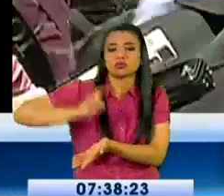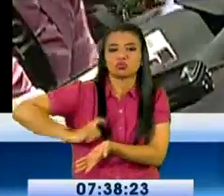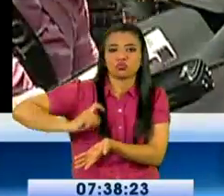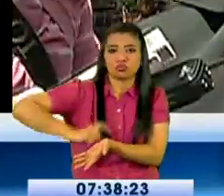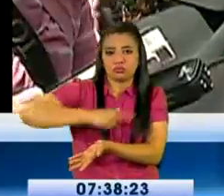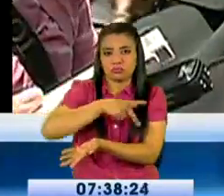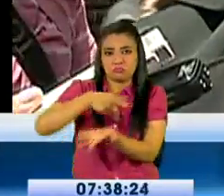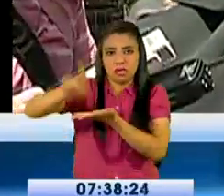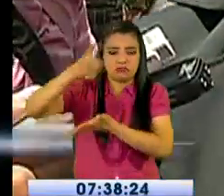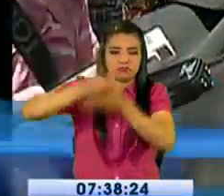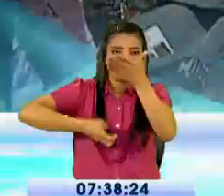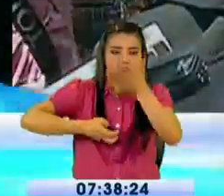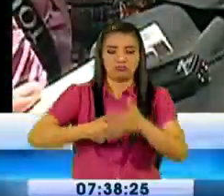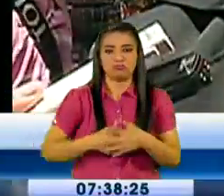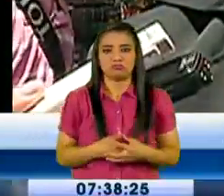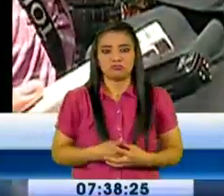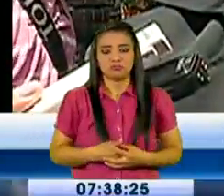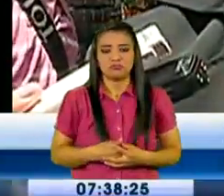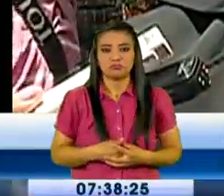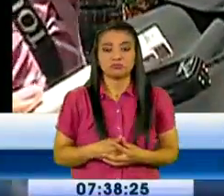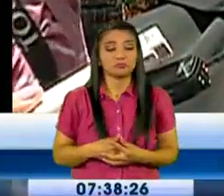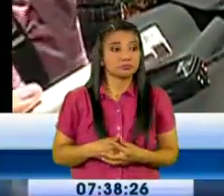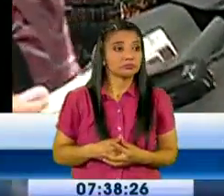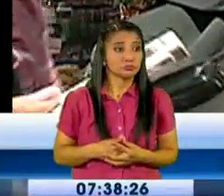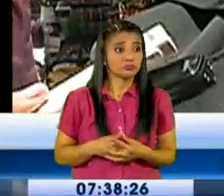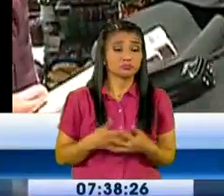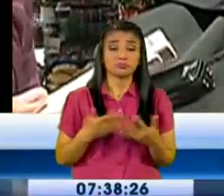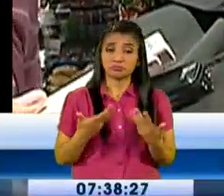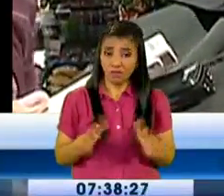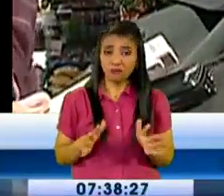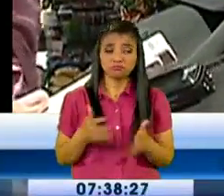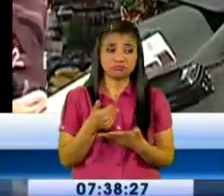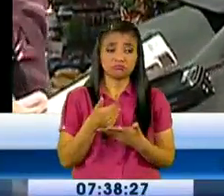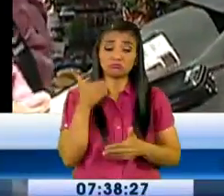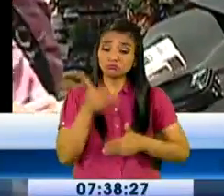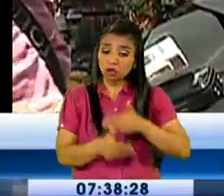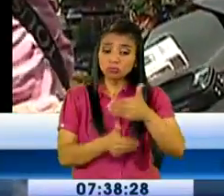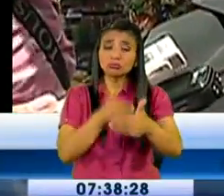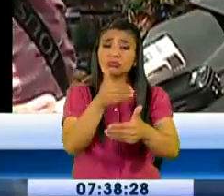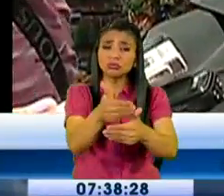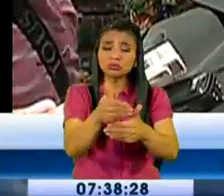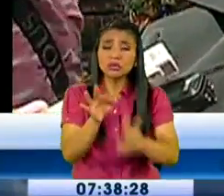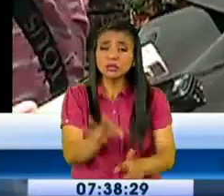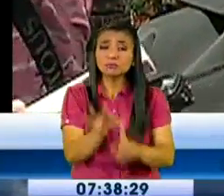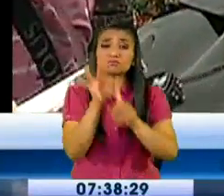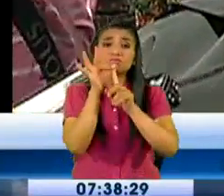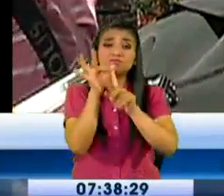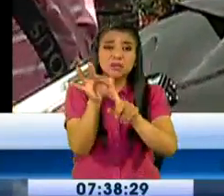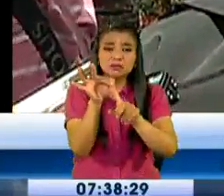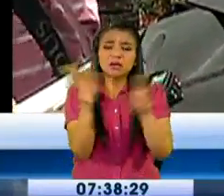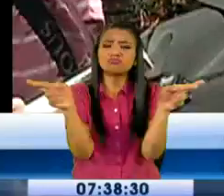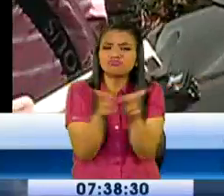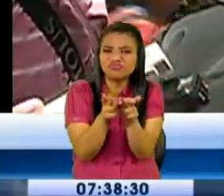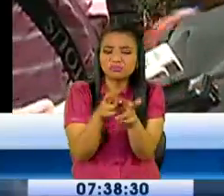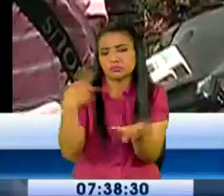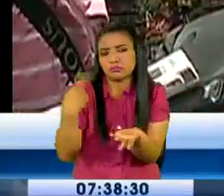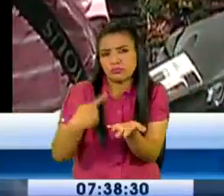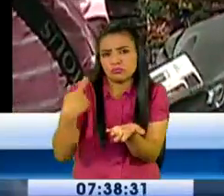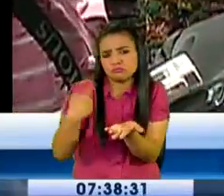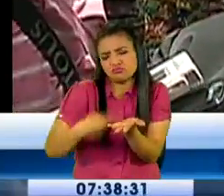3 salarios básicos. Tenemos el beneficio, ¿no?, de este procedimiento especial, que es el abreviado de acuerdo